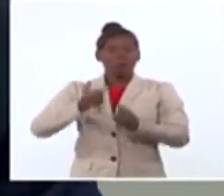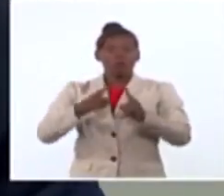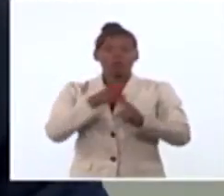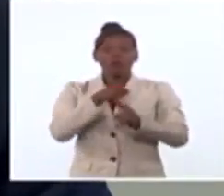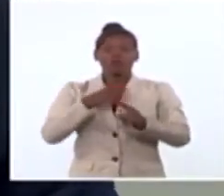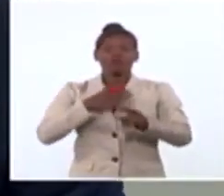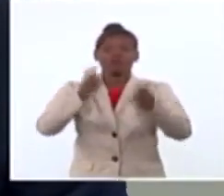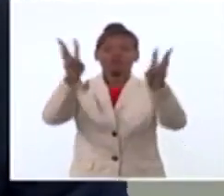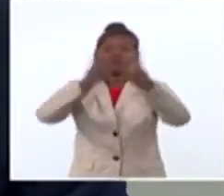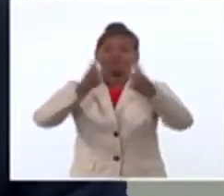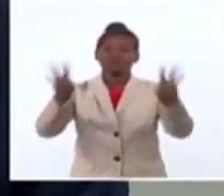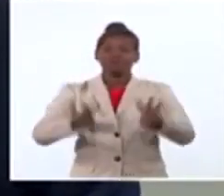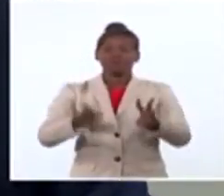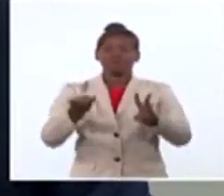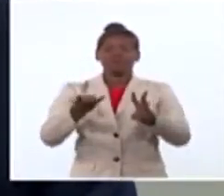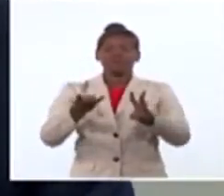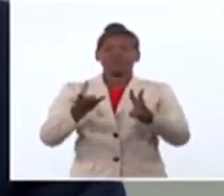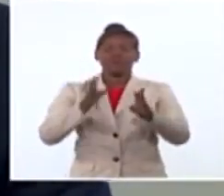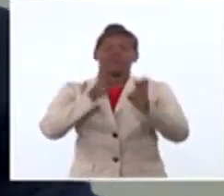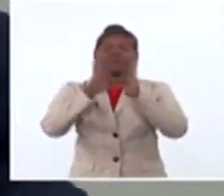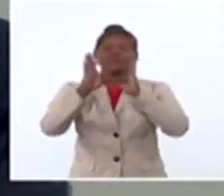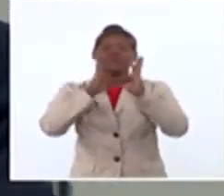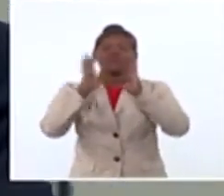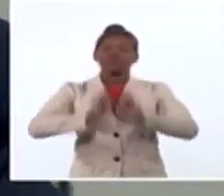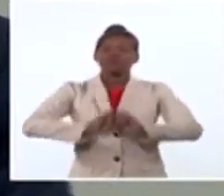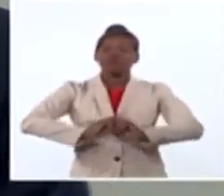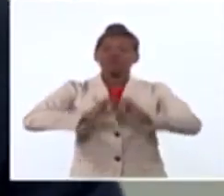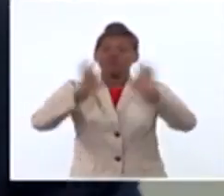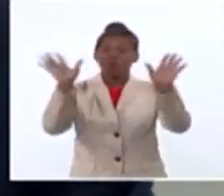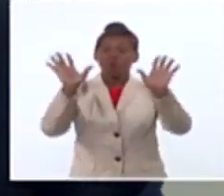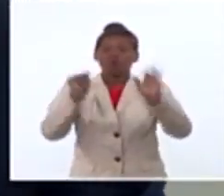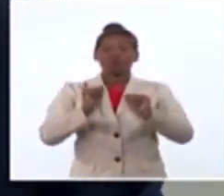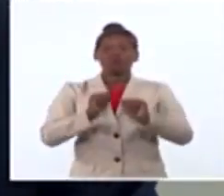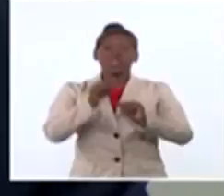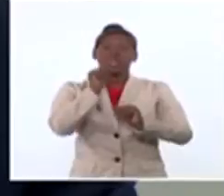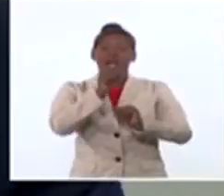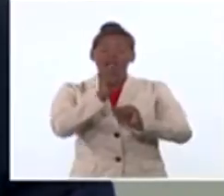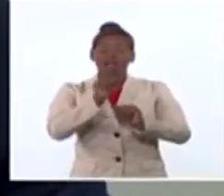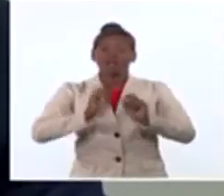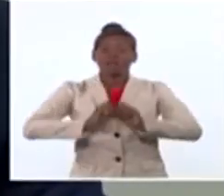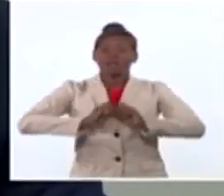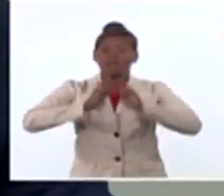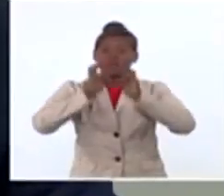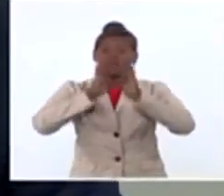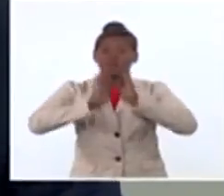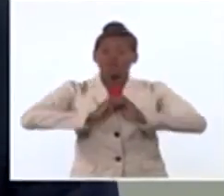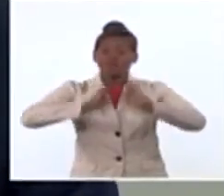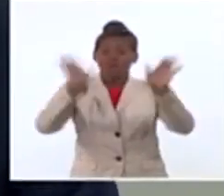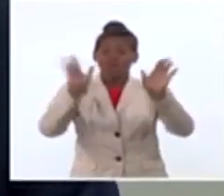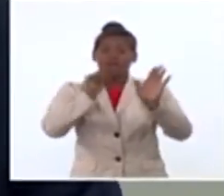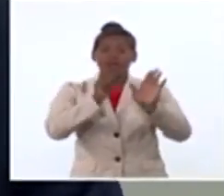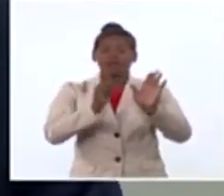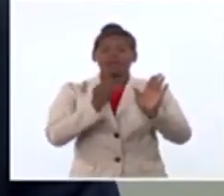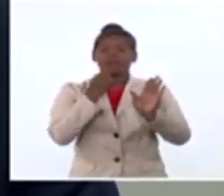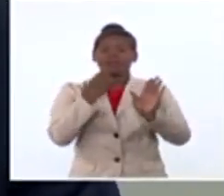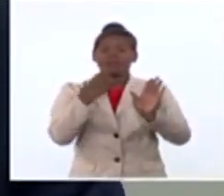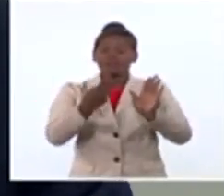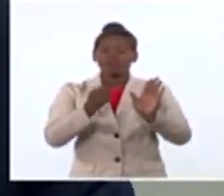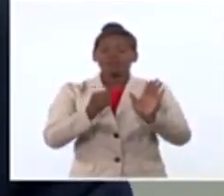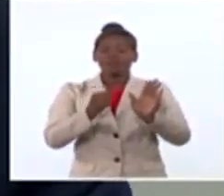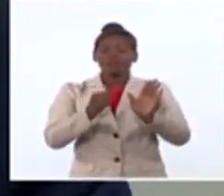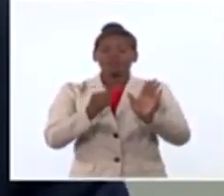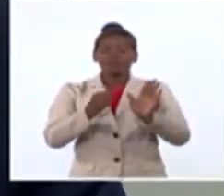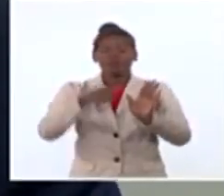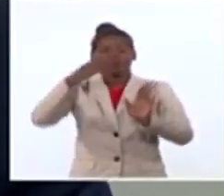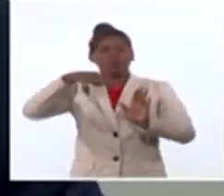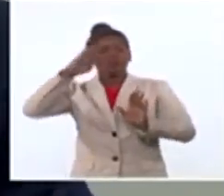no solo de violación del derecho de los ciudadanos a la información veraz, a la privacidad, a